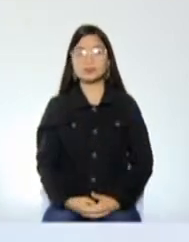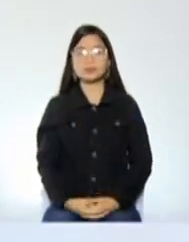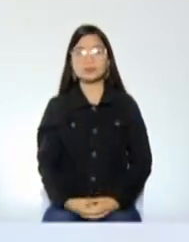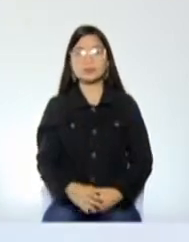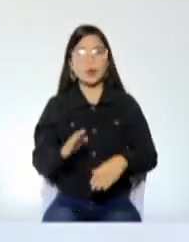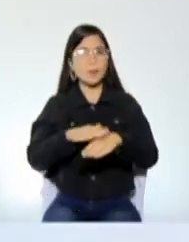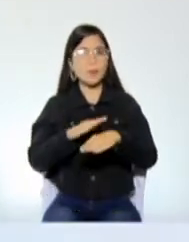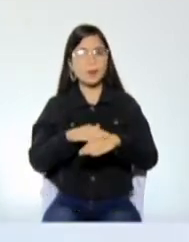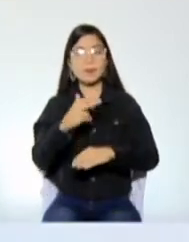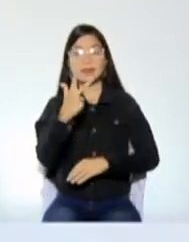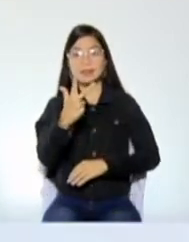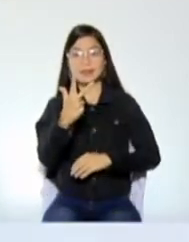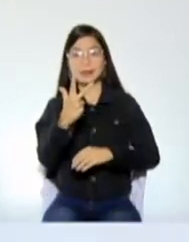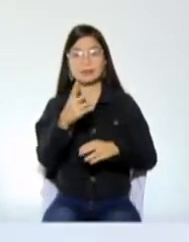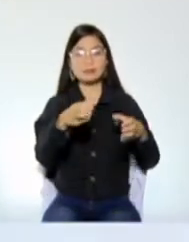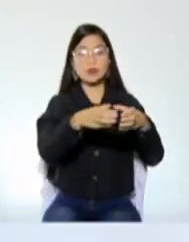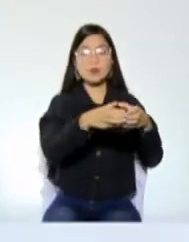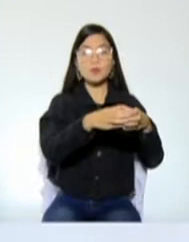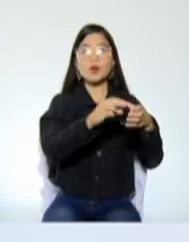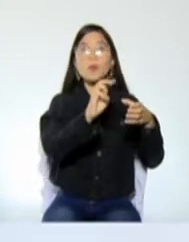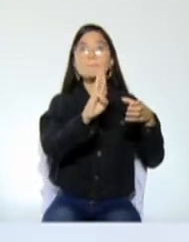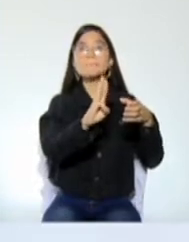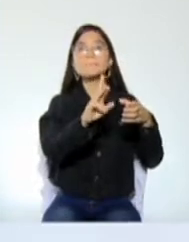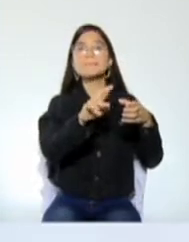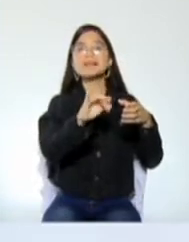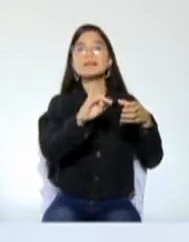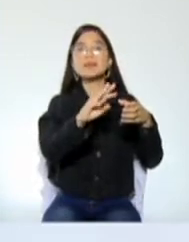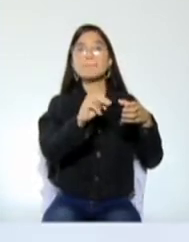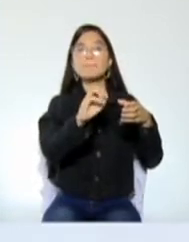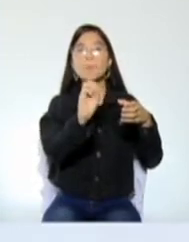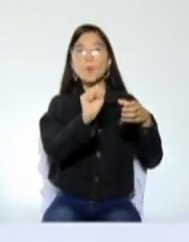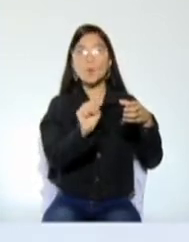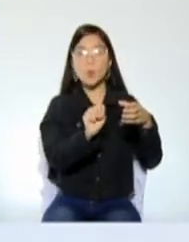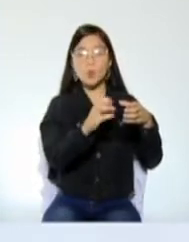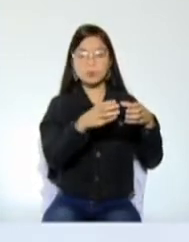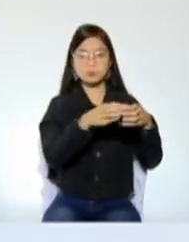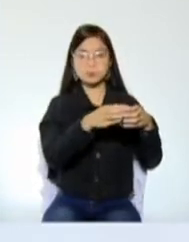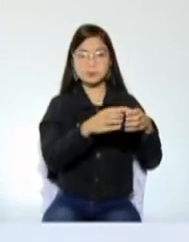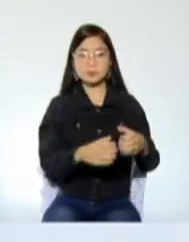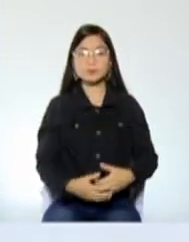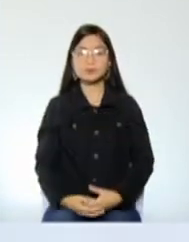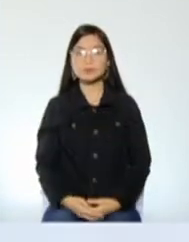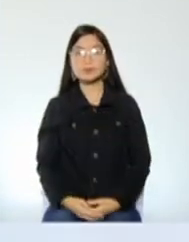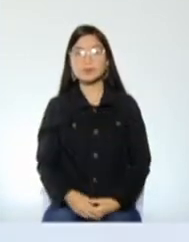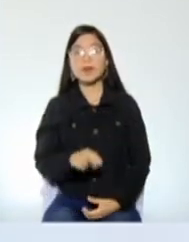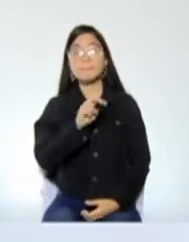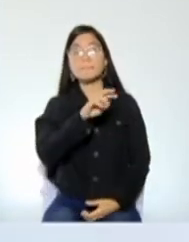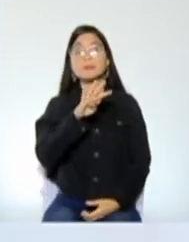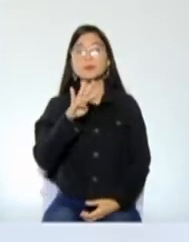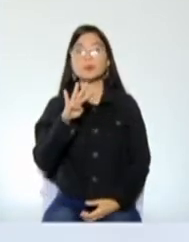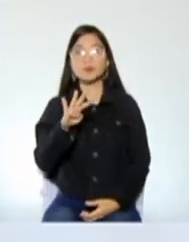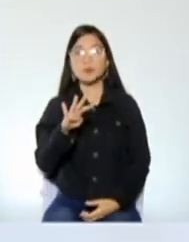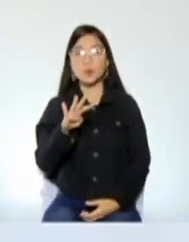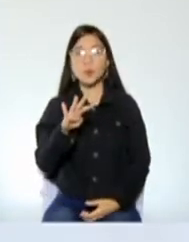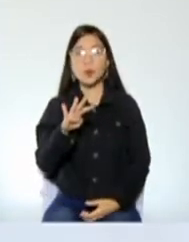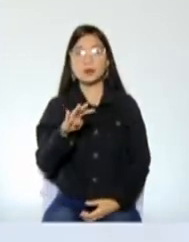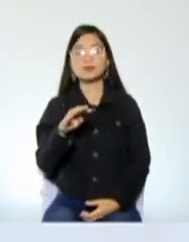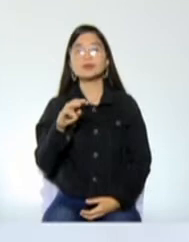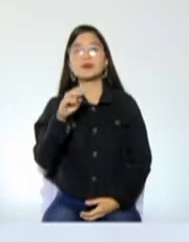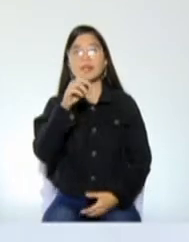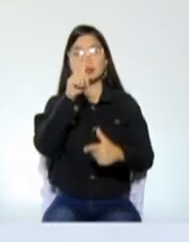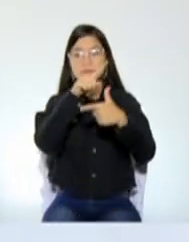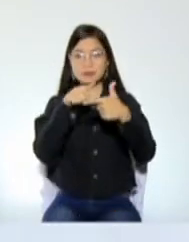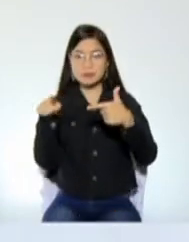familia de los números primos. Cuando vamos a 24 observamos que también termina en número par y también es divisible entre